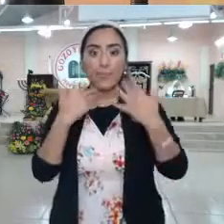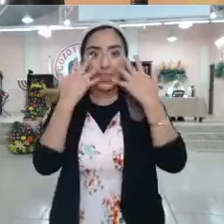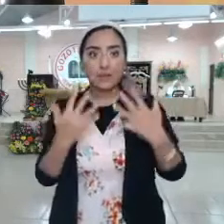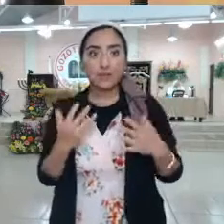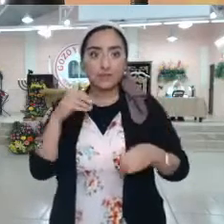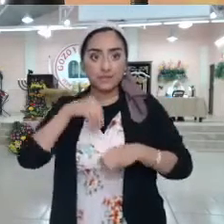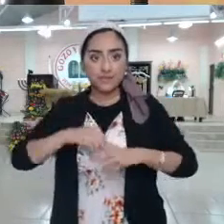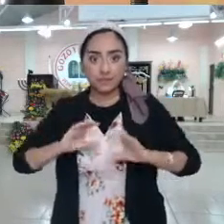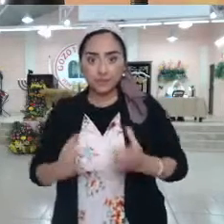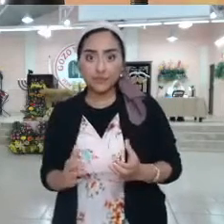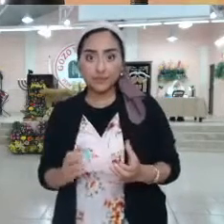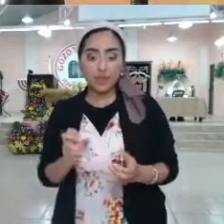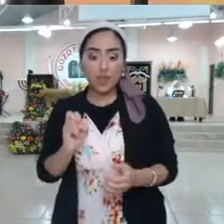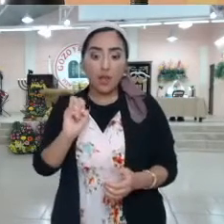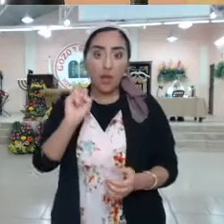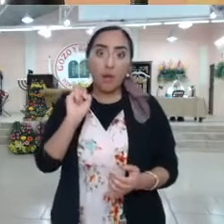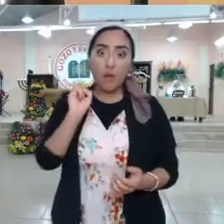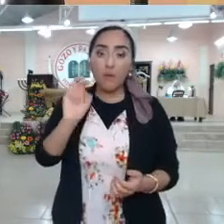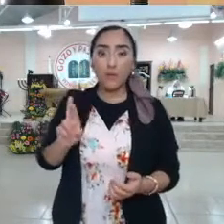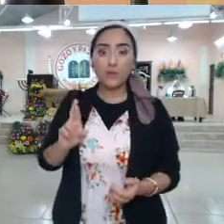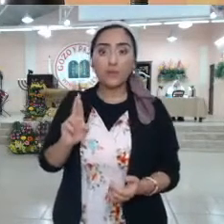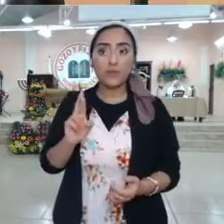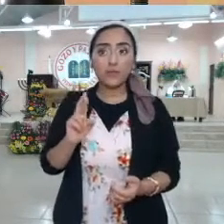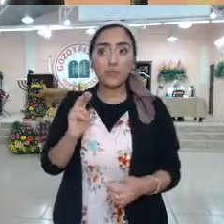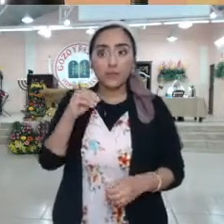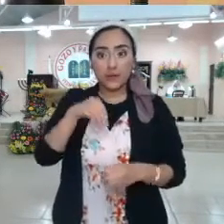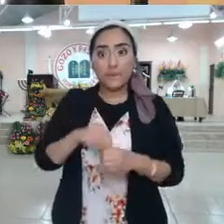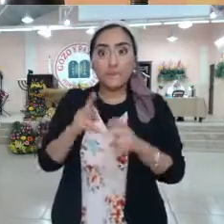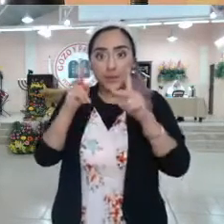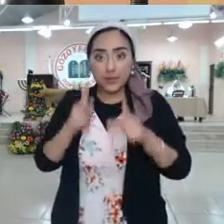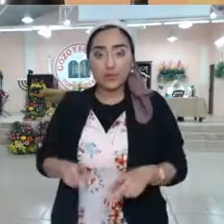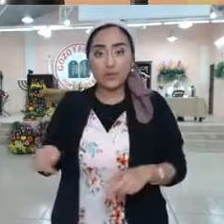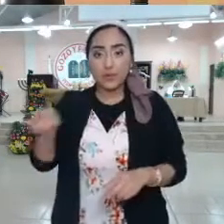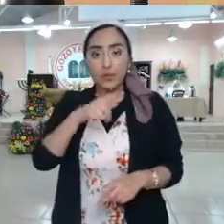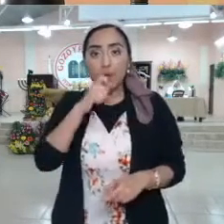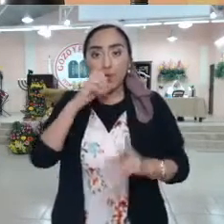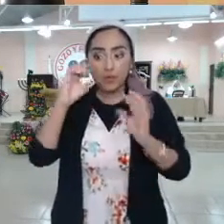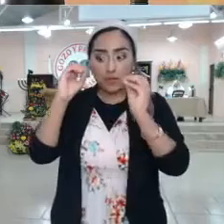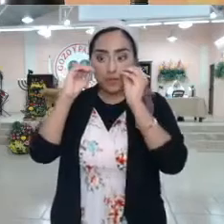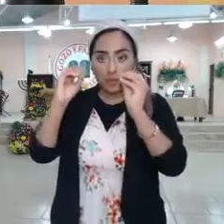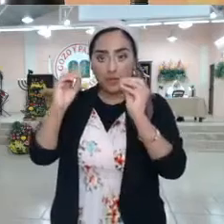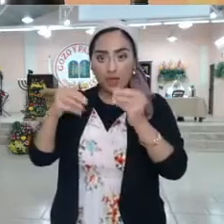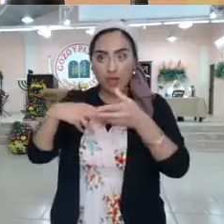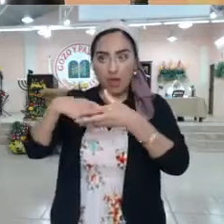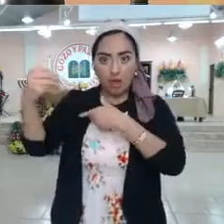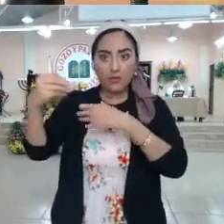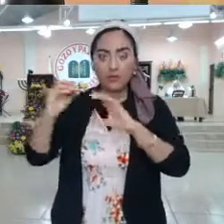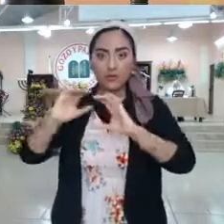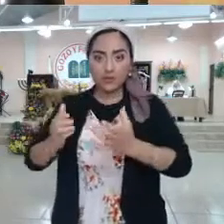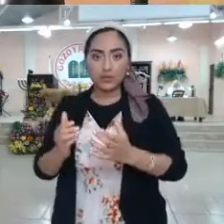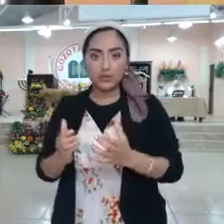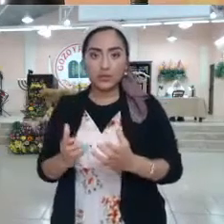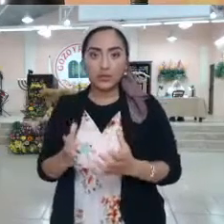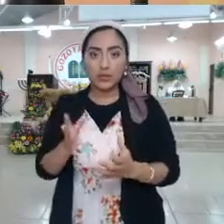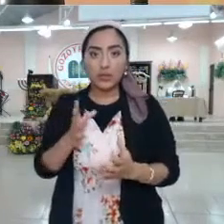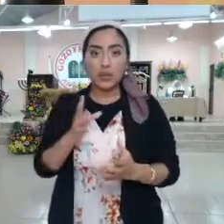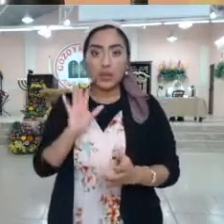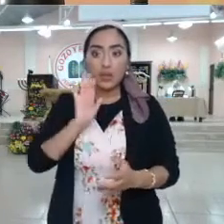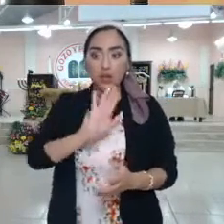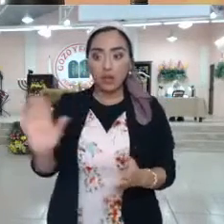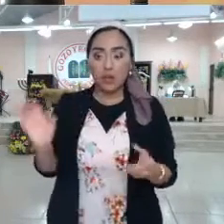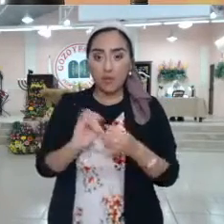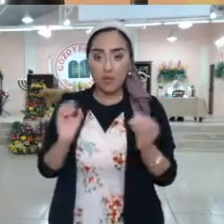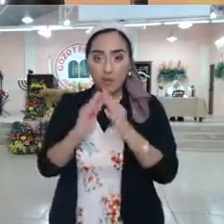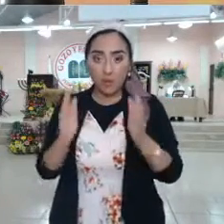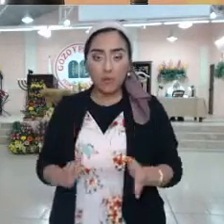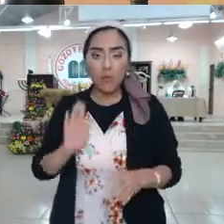en la congregación o en las personas que in the people that they minister out of the congregation,